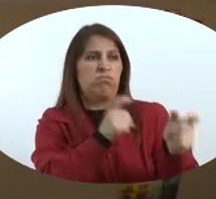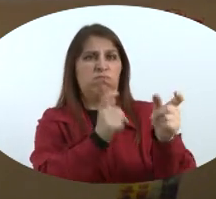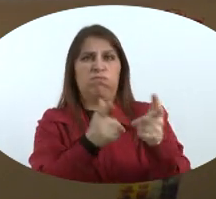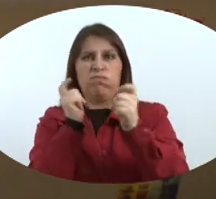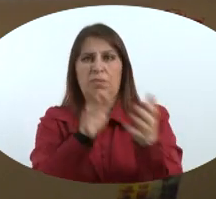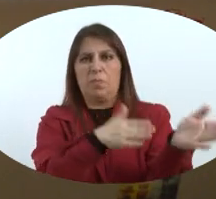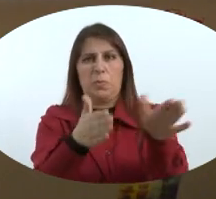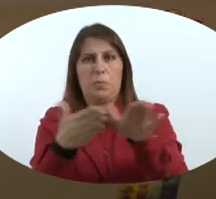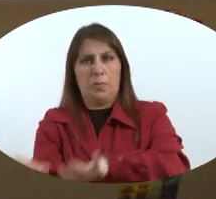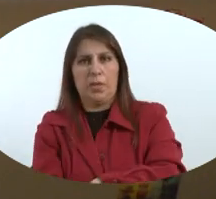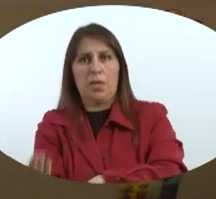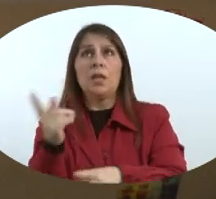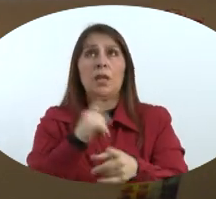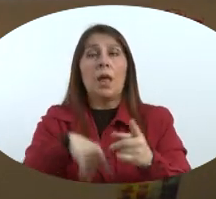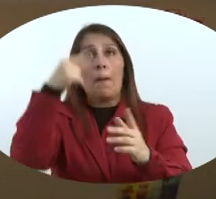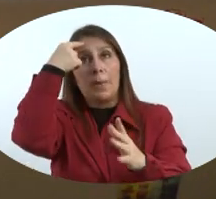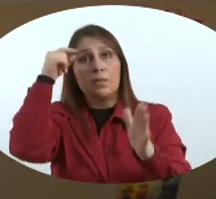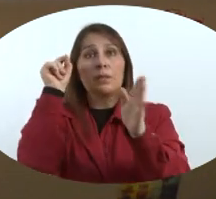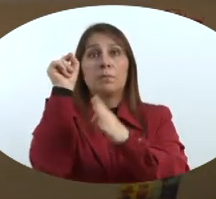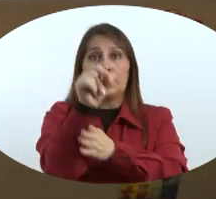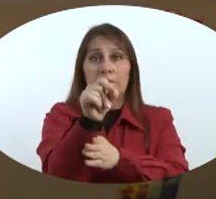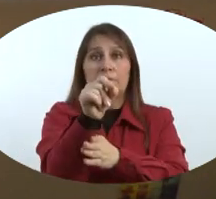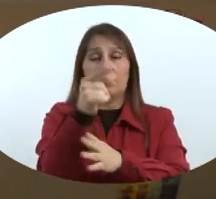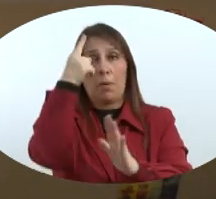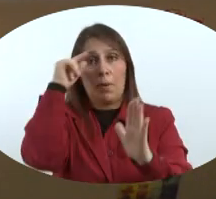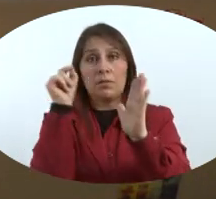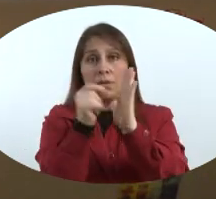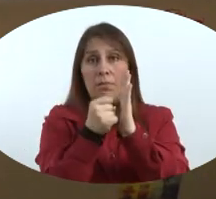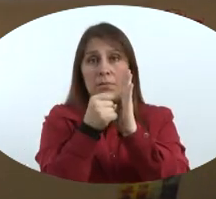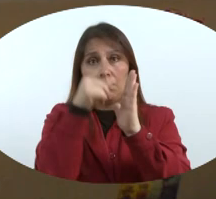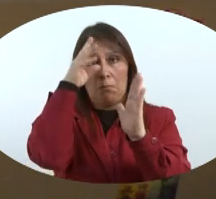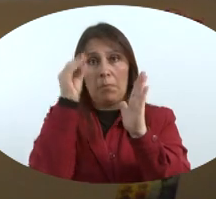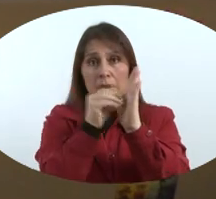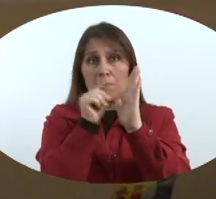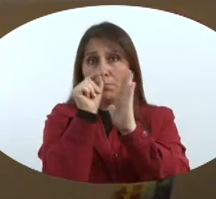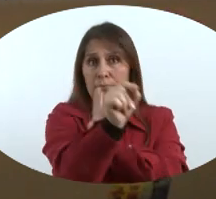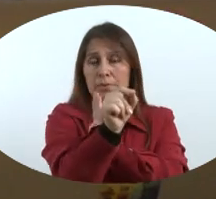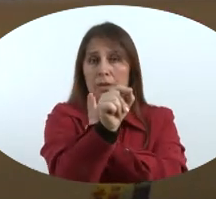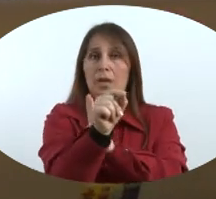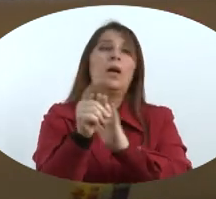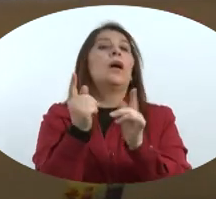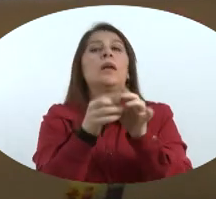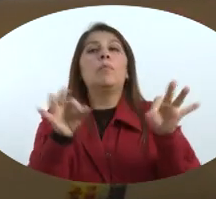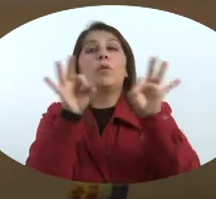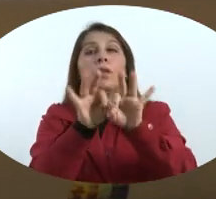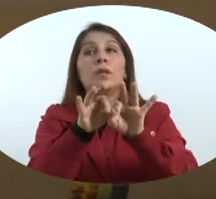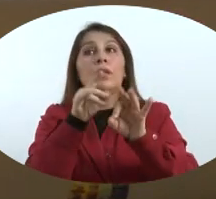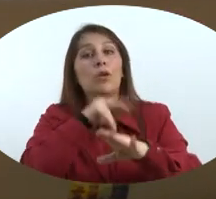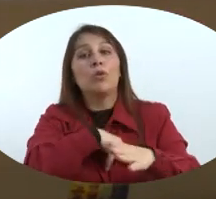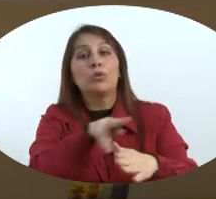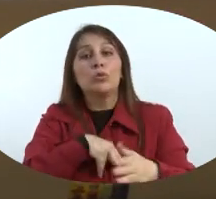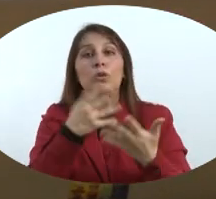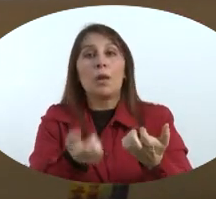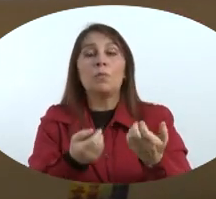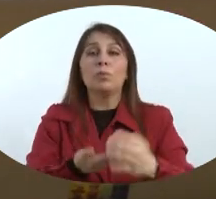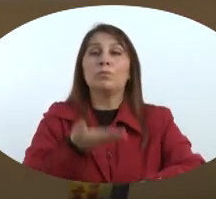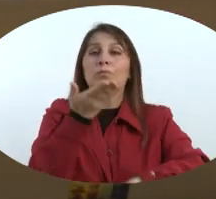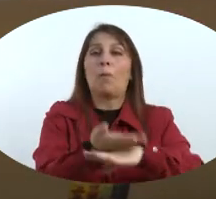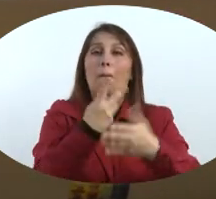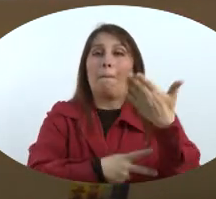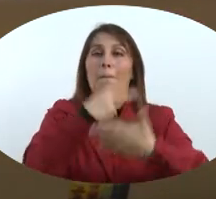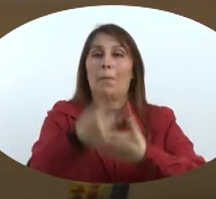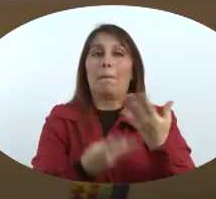la defensa del pensamiento crítico en el país y en ese sentido también proponemos liderar un proyecto en donde la universidad pedagógica